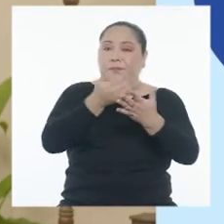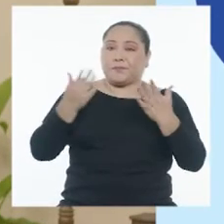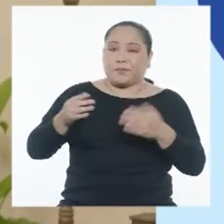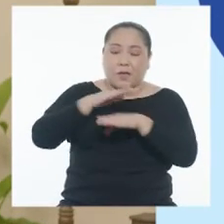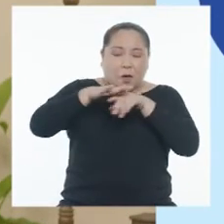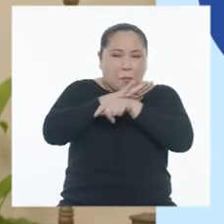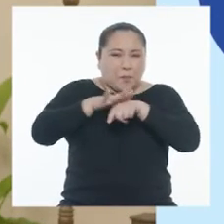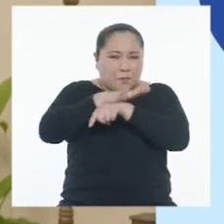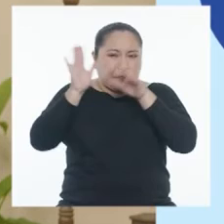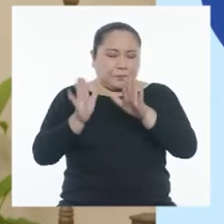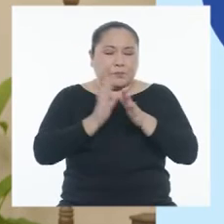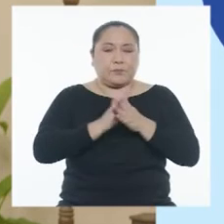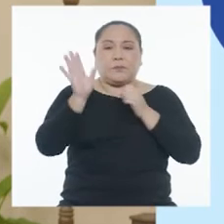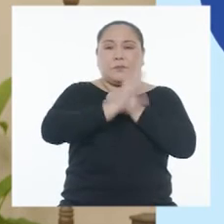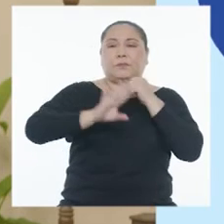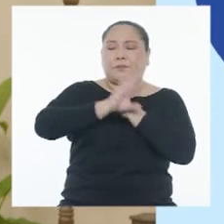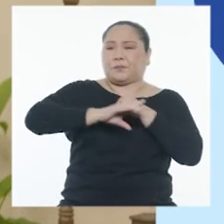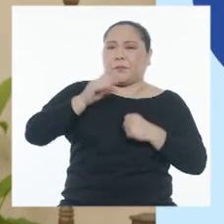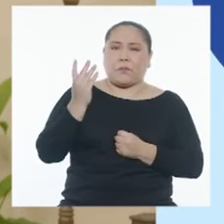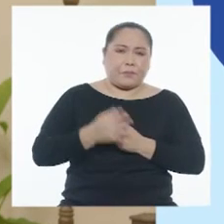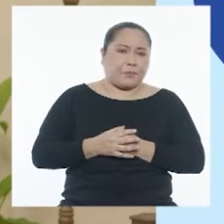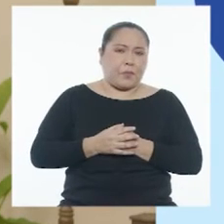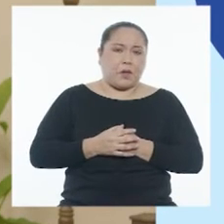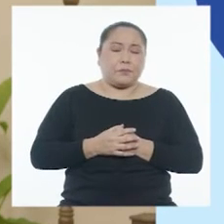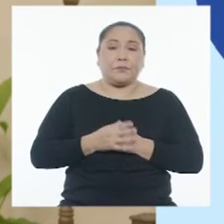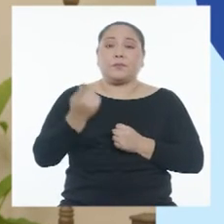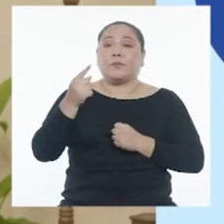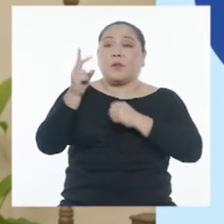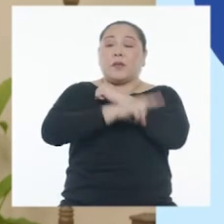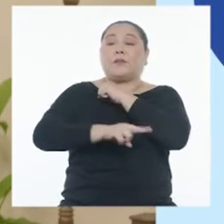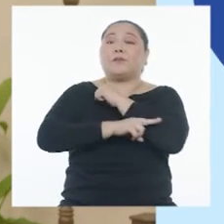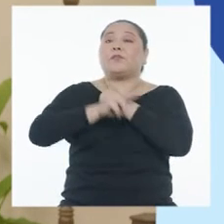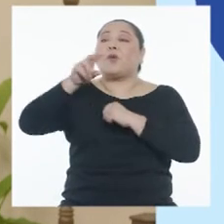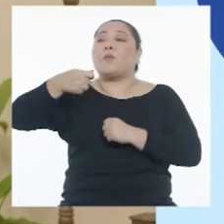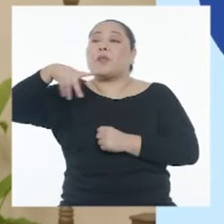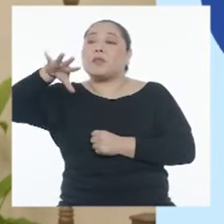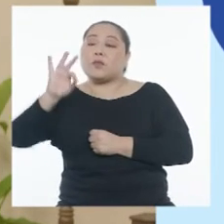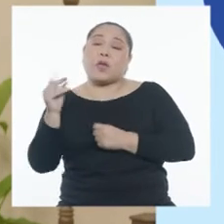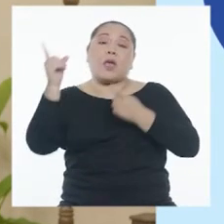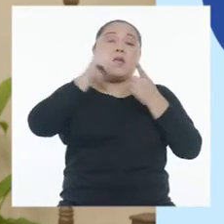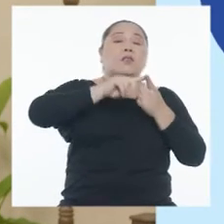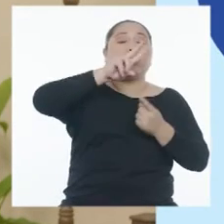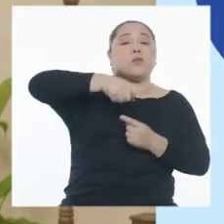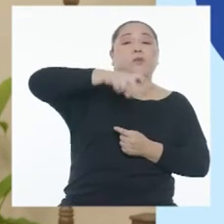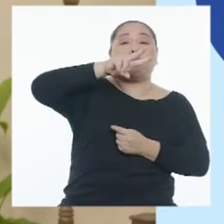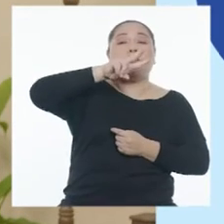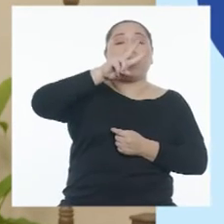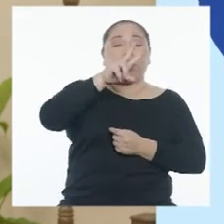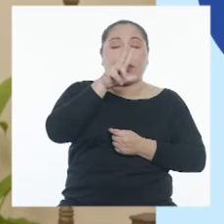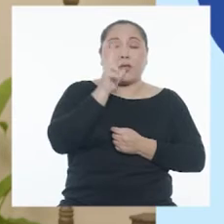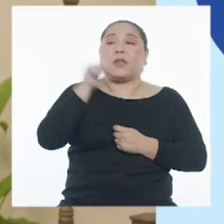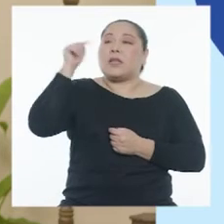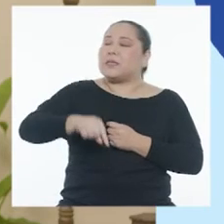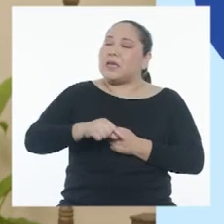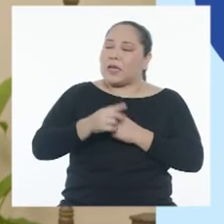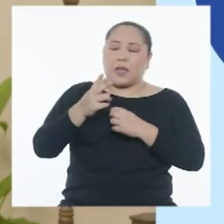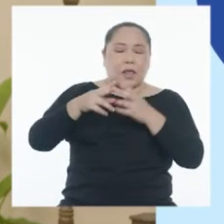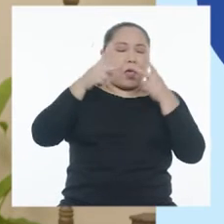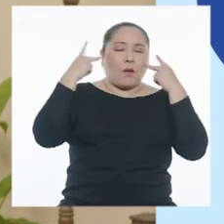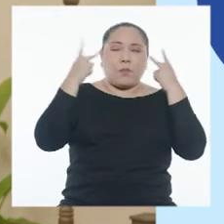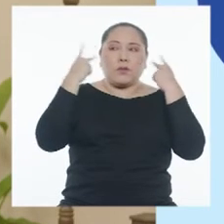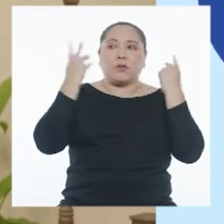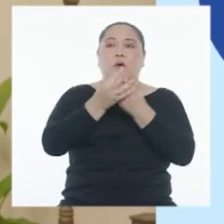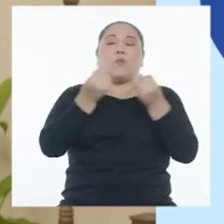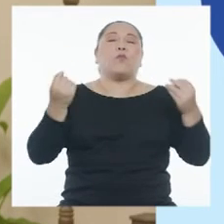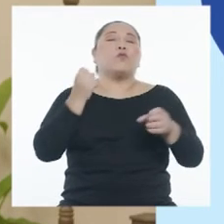más, el Plan de Seguridad Nacional del 2019 al 2023 menciona que la Amazonía ha sido escenario por muchos